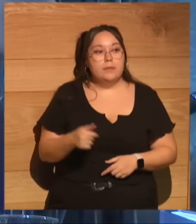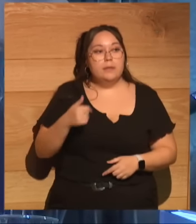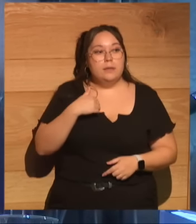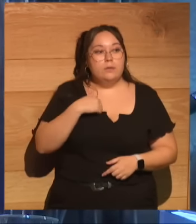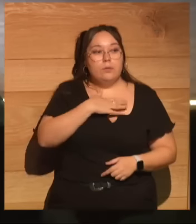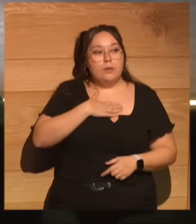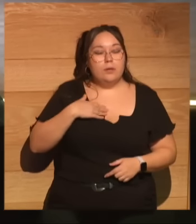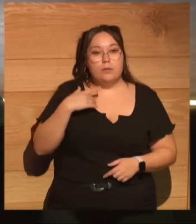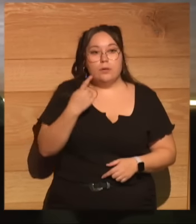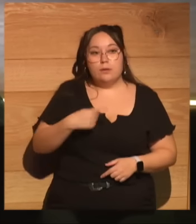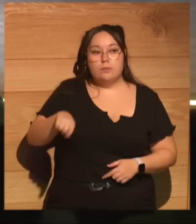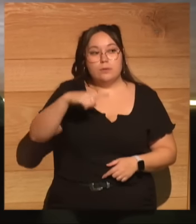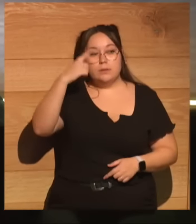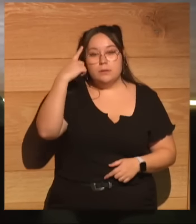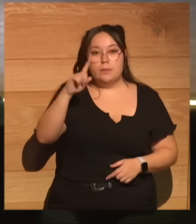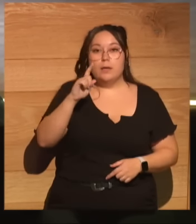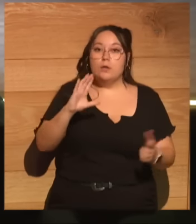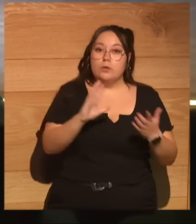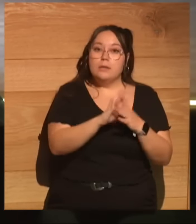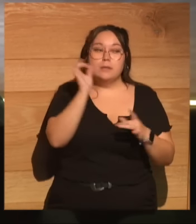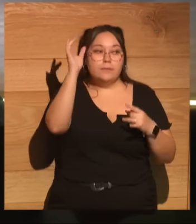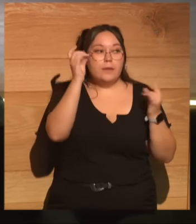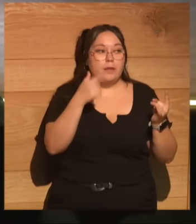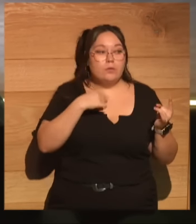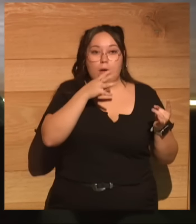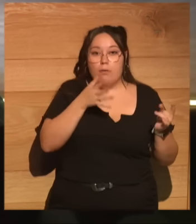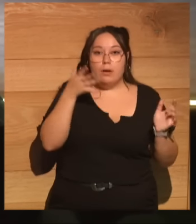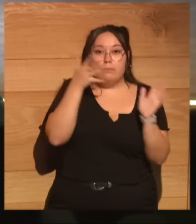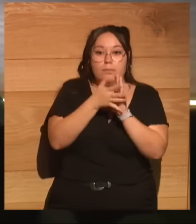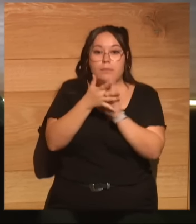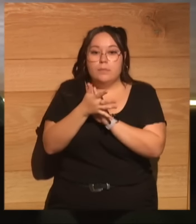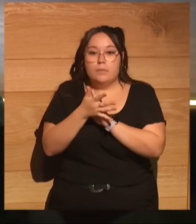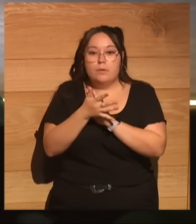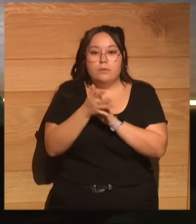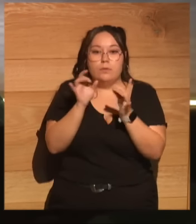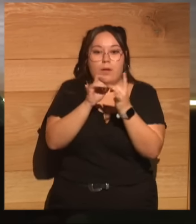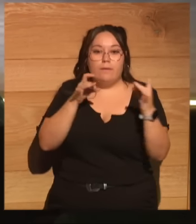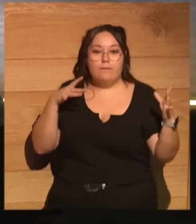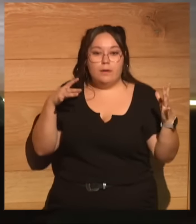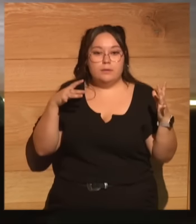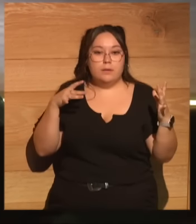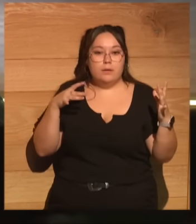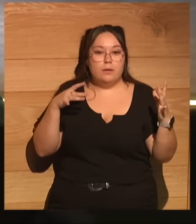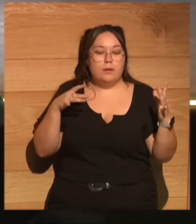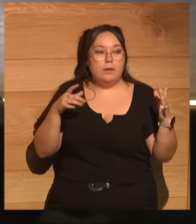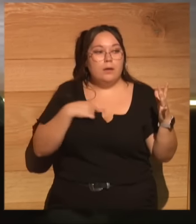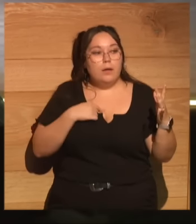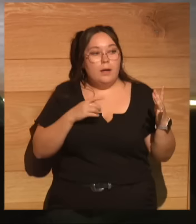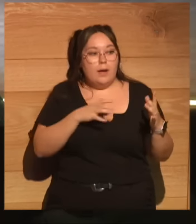que sepáis que todas esas actividades que os voy a narrar ahora tienen una flecha apuntando a viene la